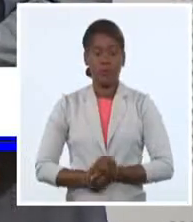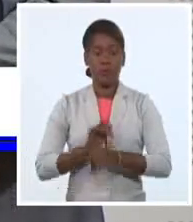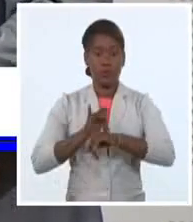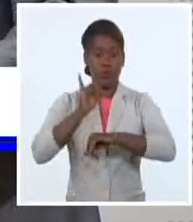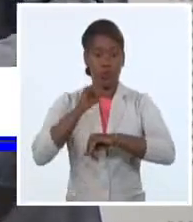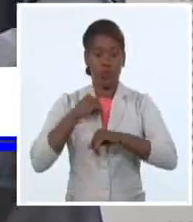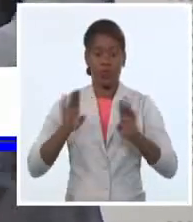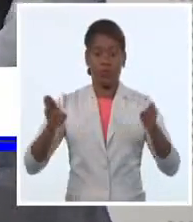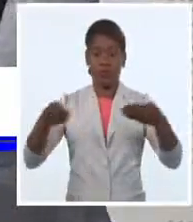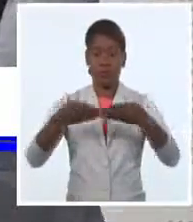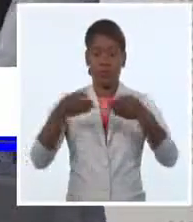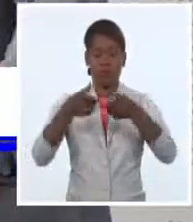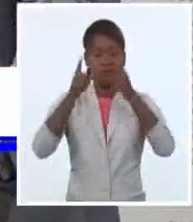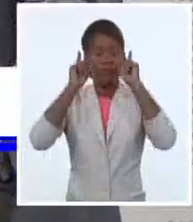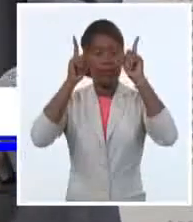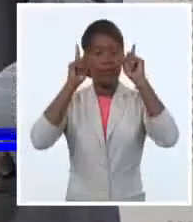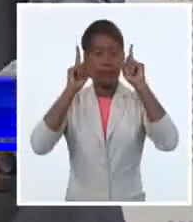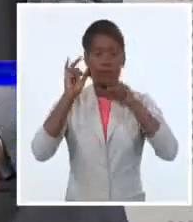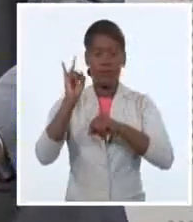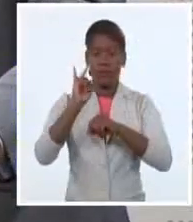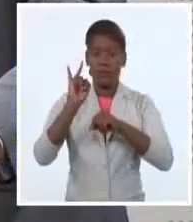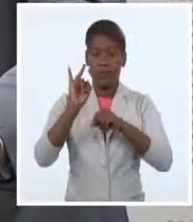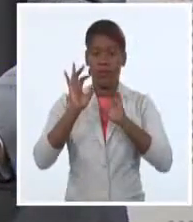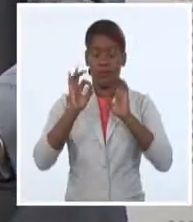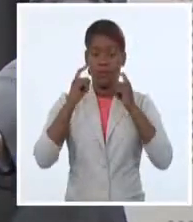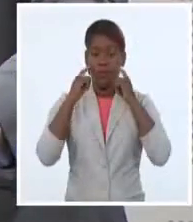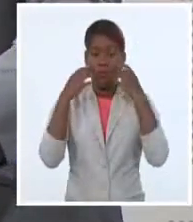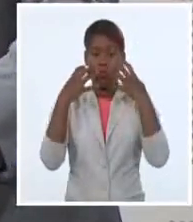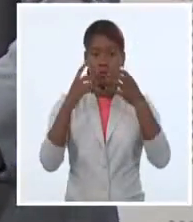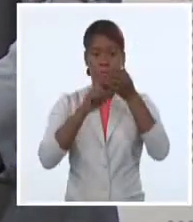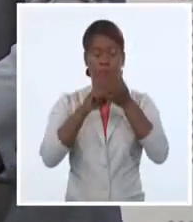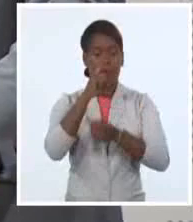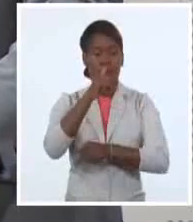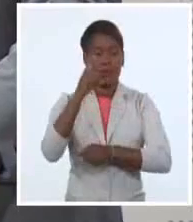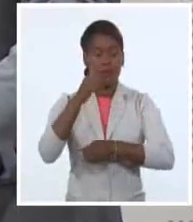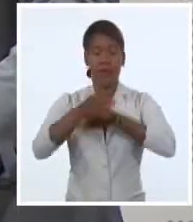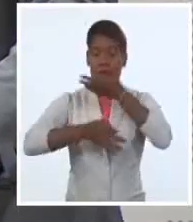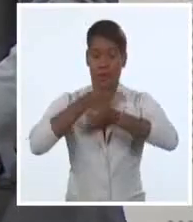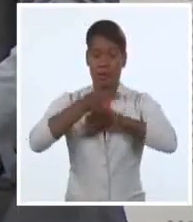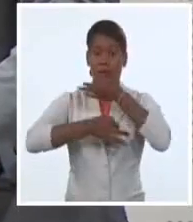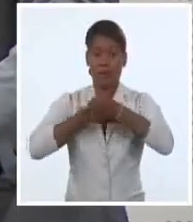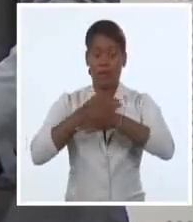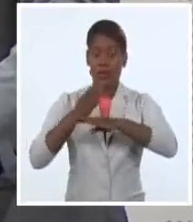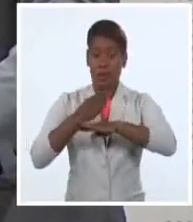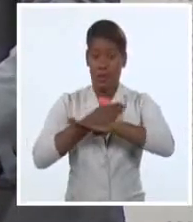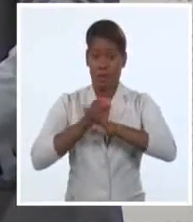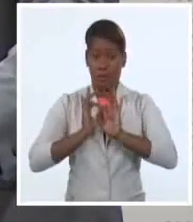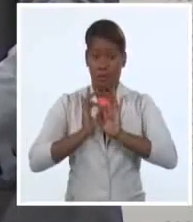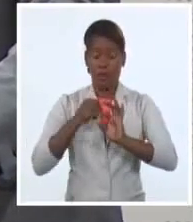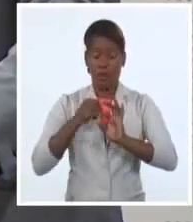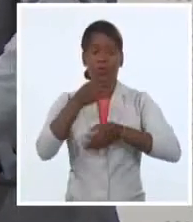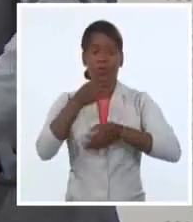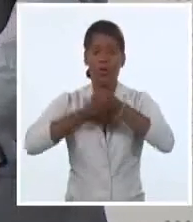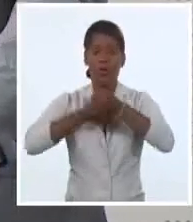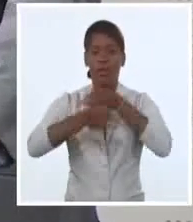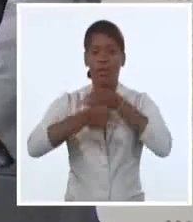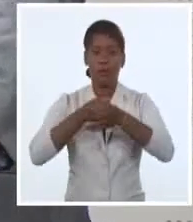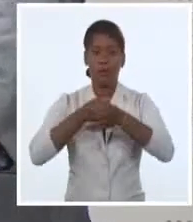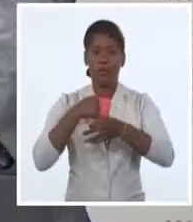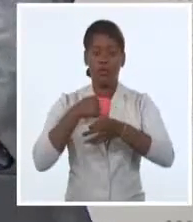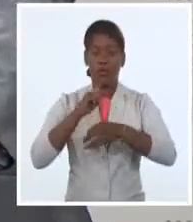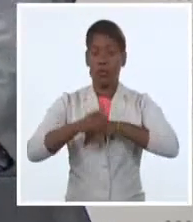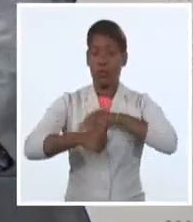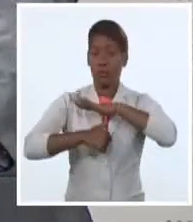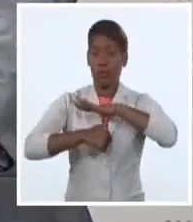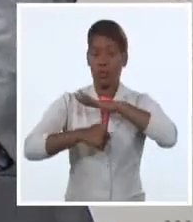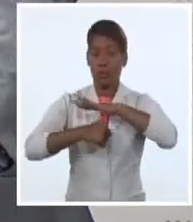séptimo periodo ordinario de sesiones de la novena legislatura y al mismo tiempo vengo ante ustedes, máxima representación